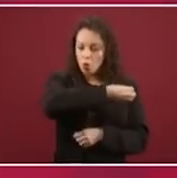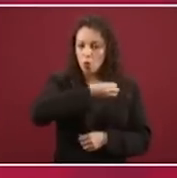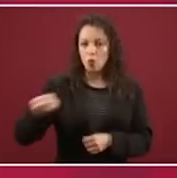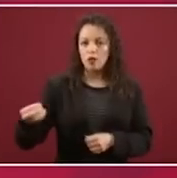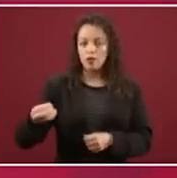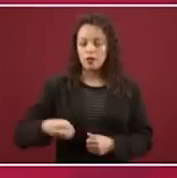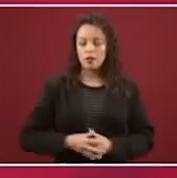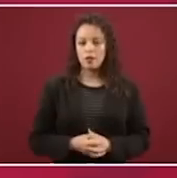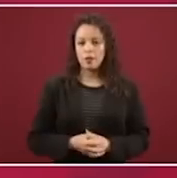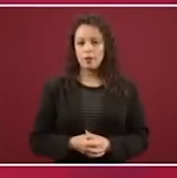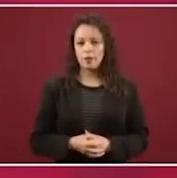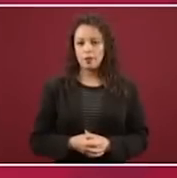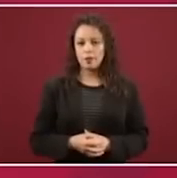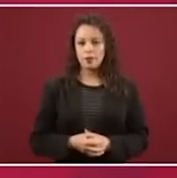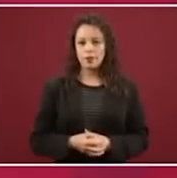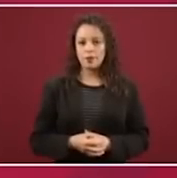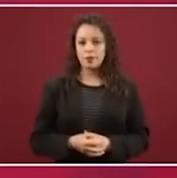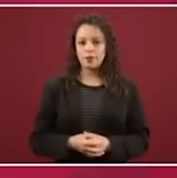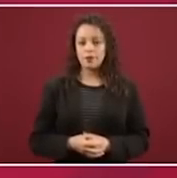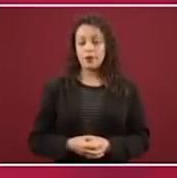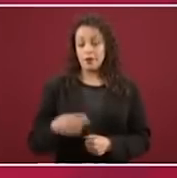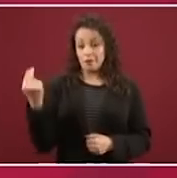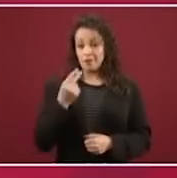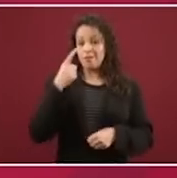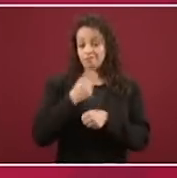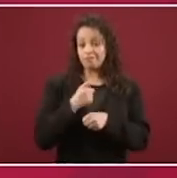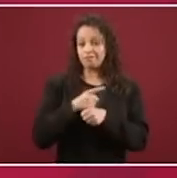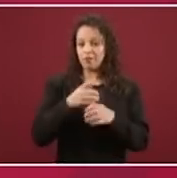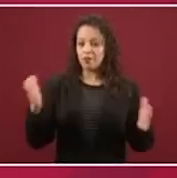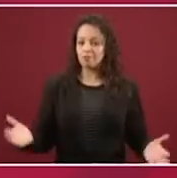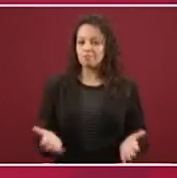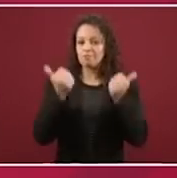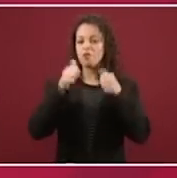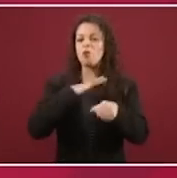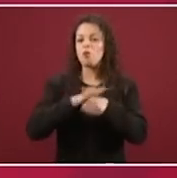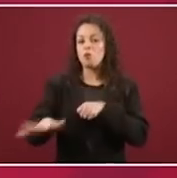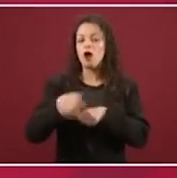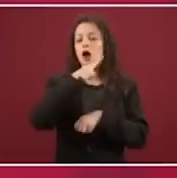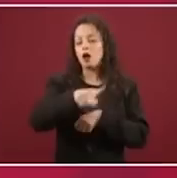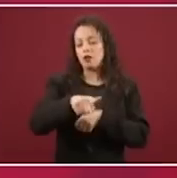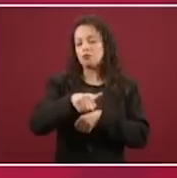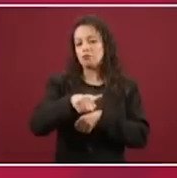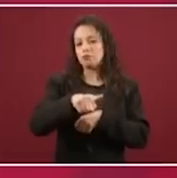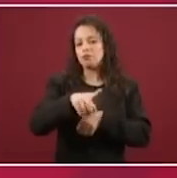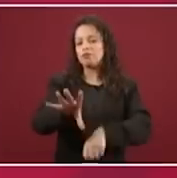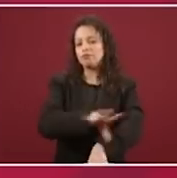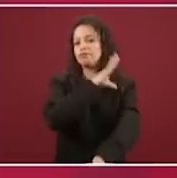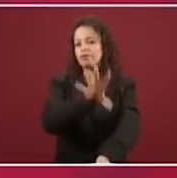Teníamos que rescatar el sector energético, como lo hicimos.